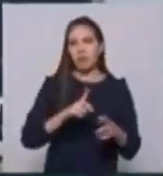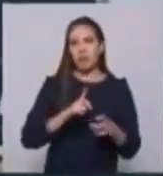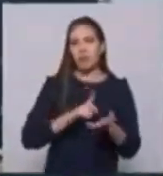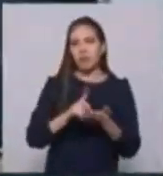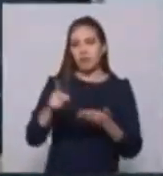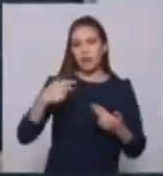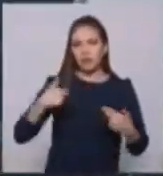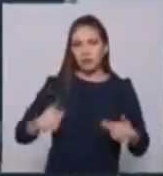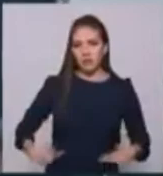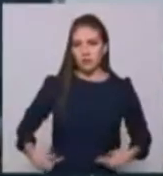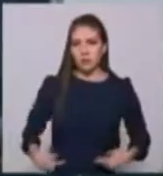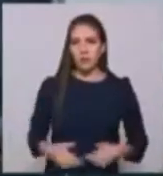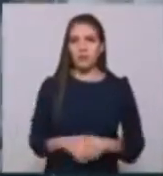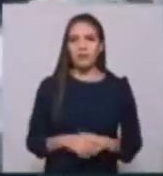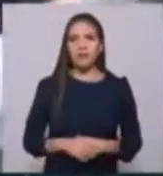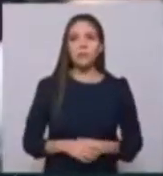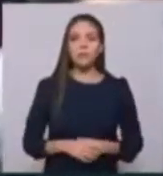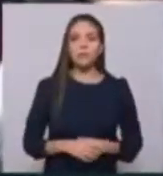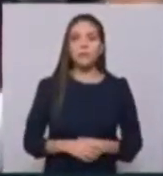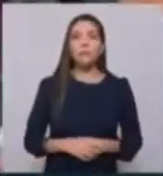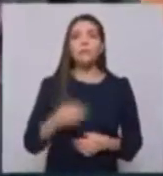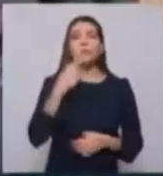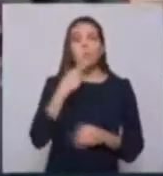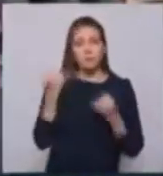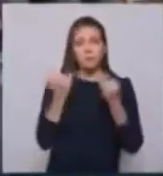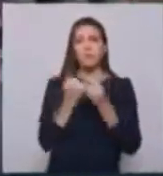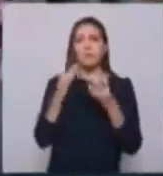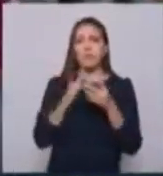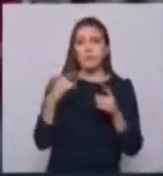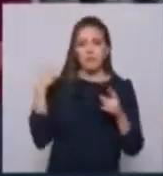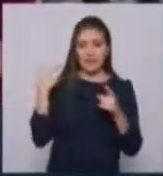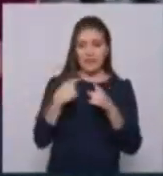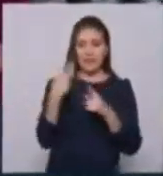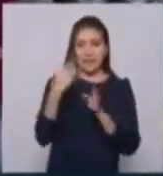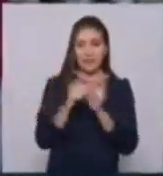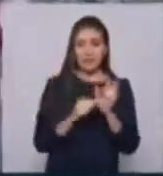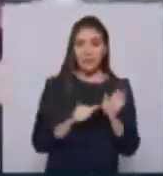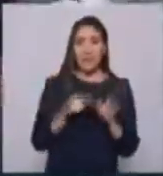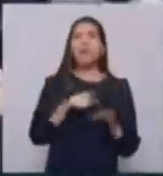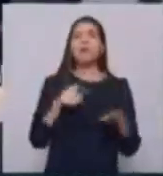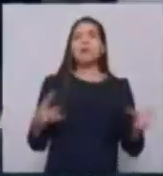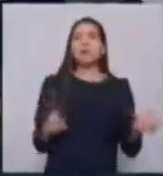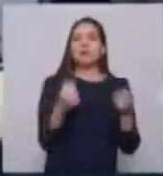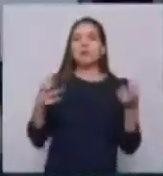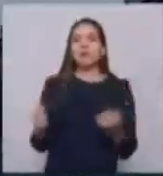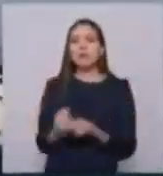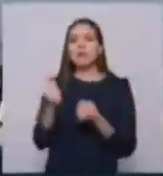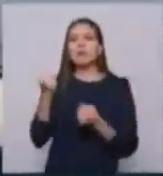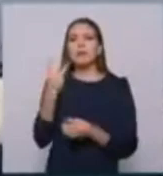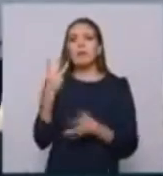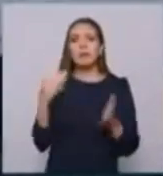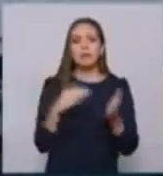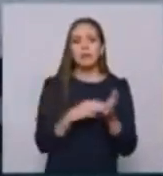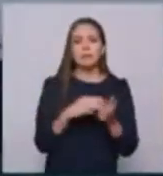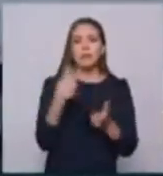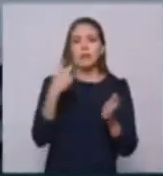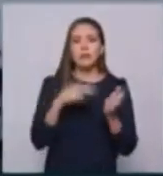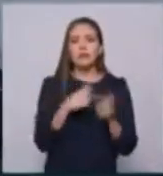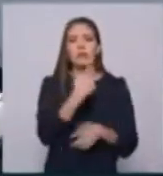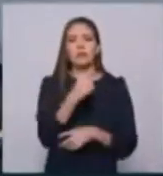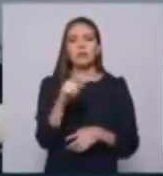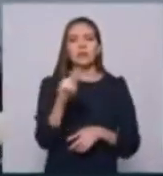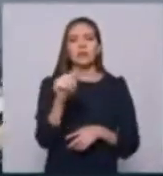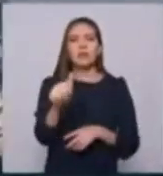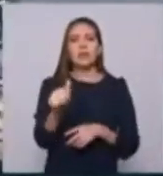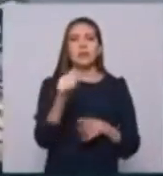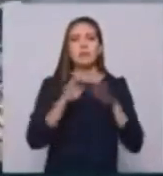canciller mexicano dio a conocer también que en estos 3 meses se rescató a 2.186 migrantes que eran transportados a bordo